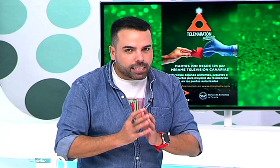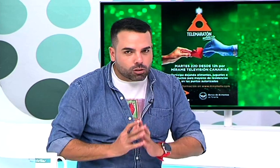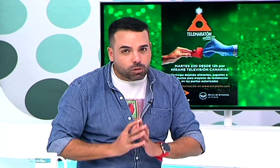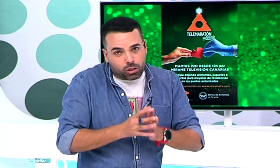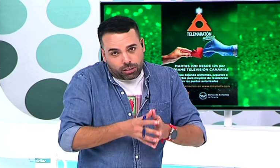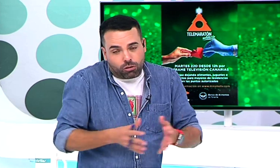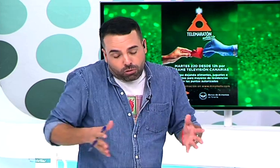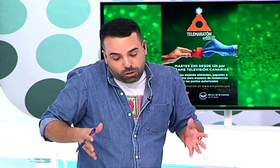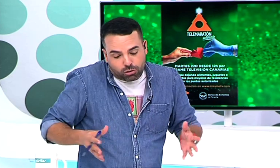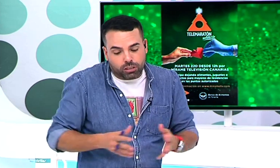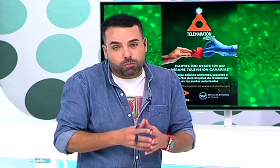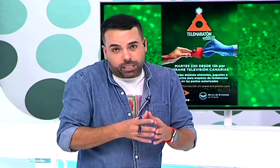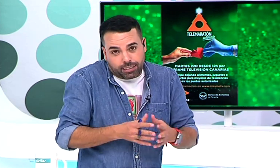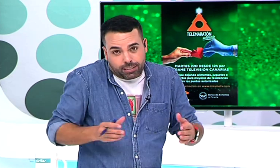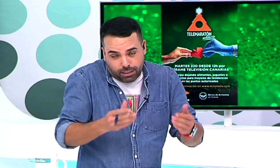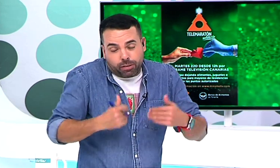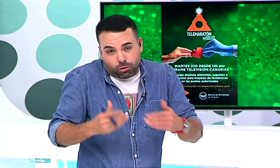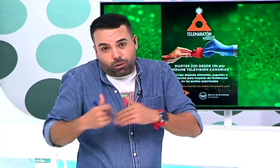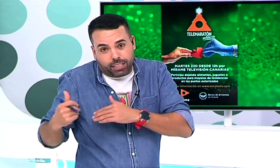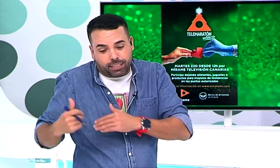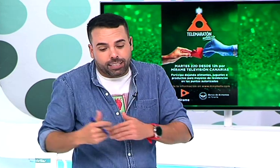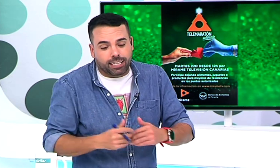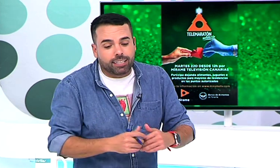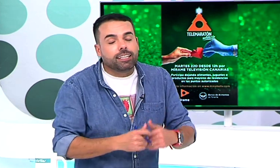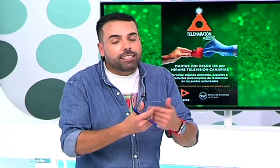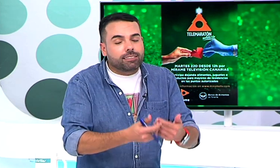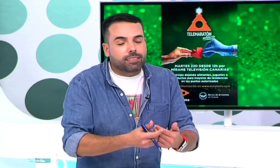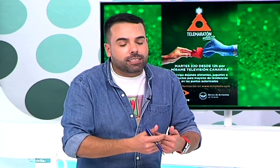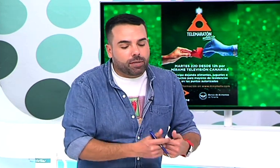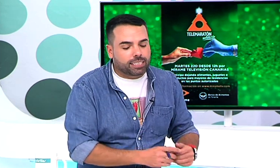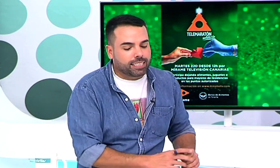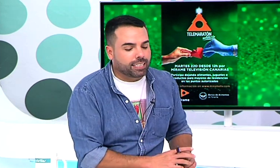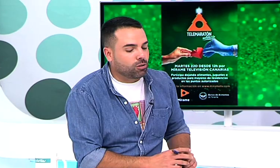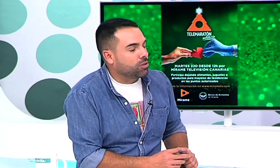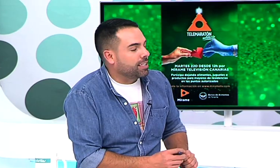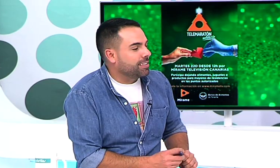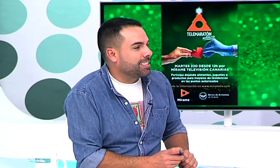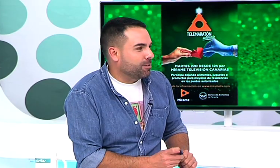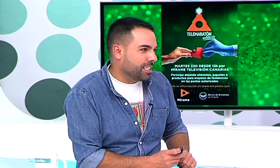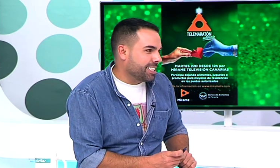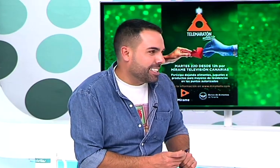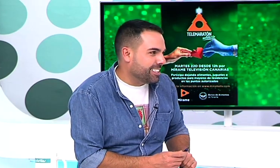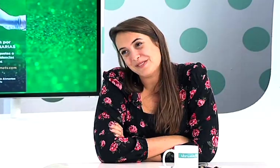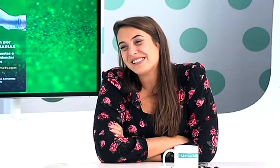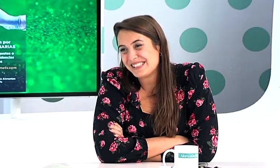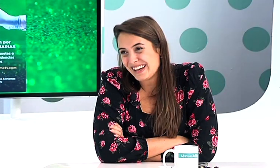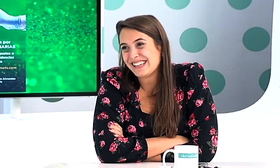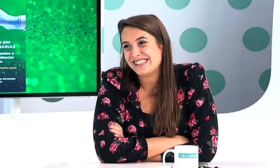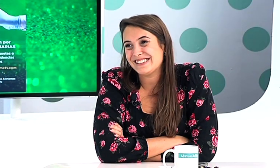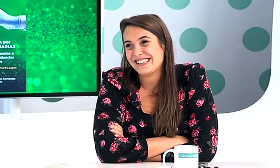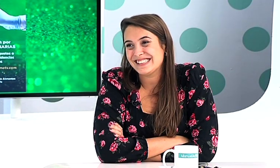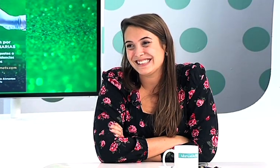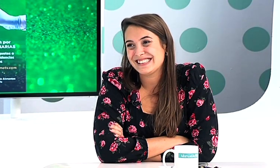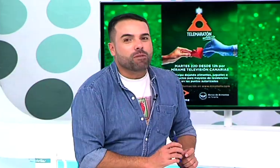que alguien como yo, que lo ha conocido porque también soy de los que está detrás, se merece que se reconozca. Chari, muchas gracias. Bueno, muchísimas